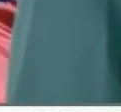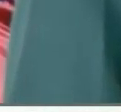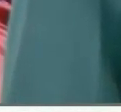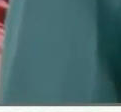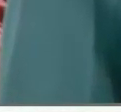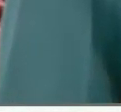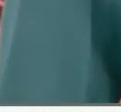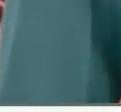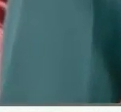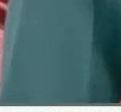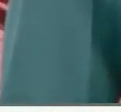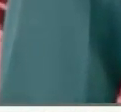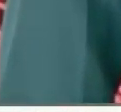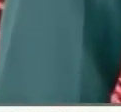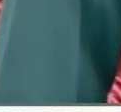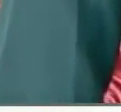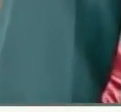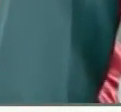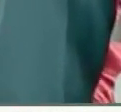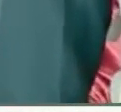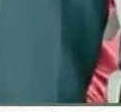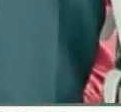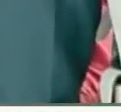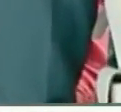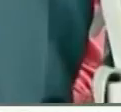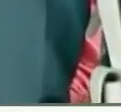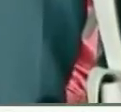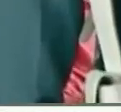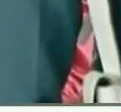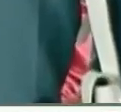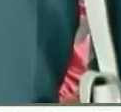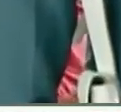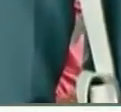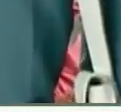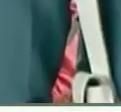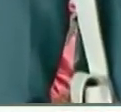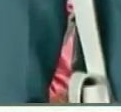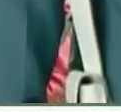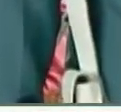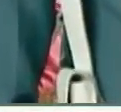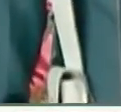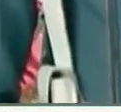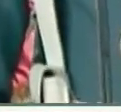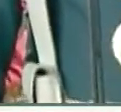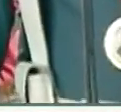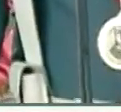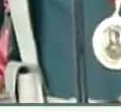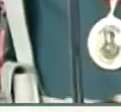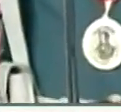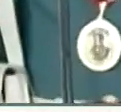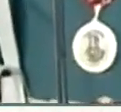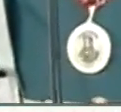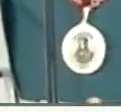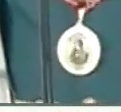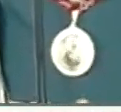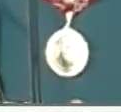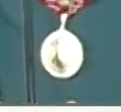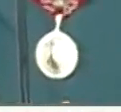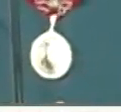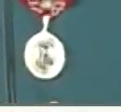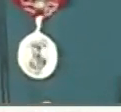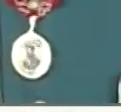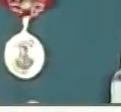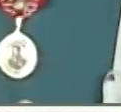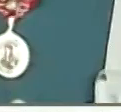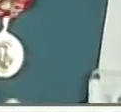honor militar su lealtad sino como líder político garcía carneiro será un gran líder